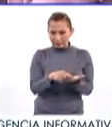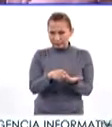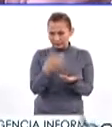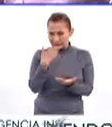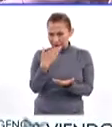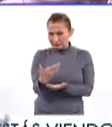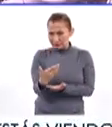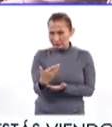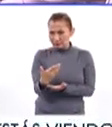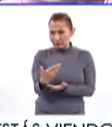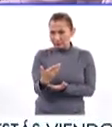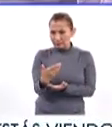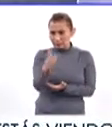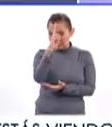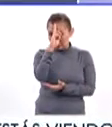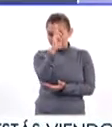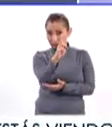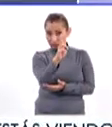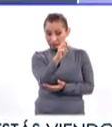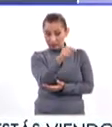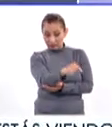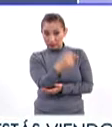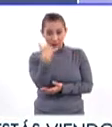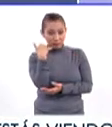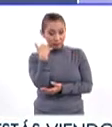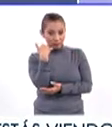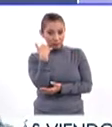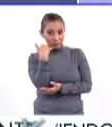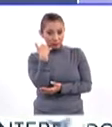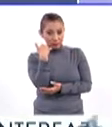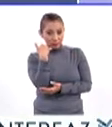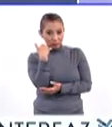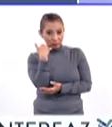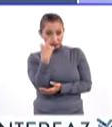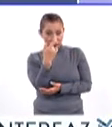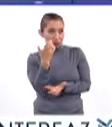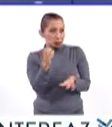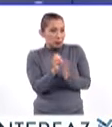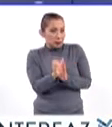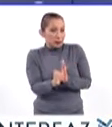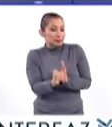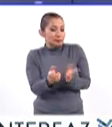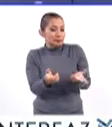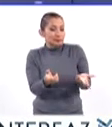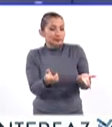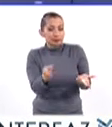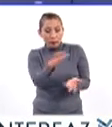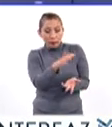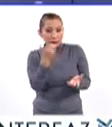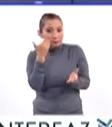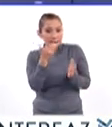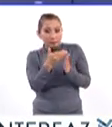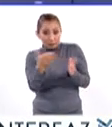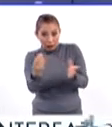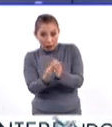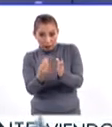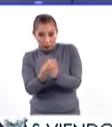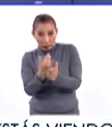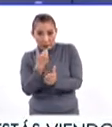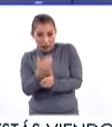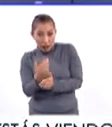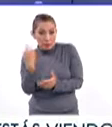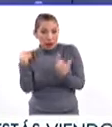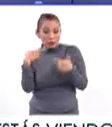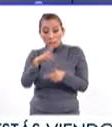ser adecuado la prohibición de los celulares, por ejemplo, en esos periodos de clases, o